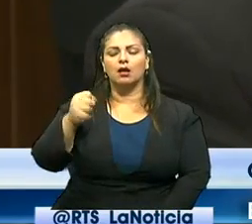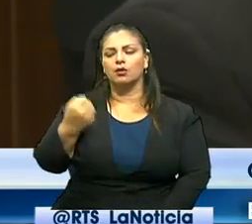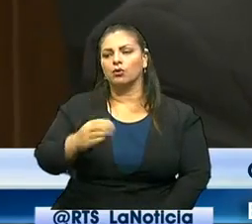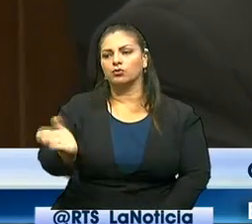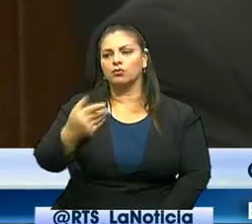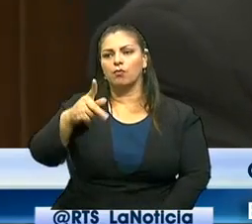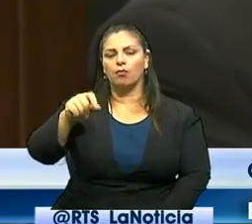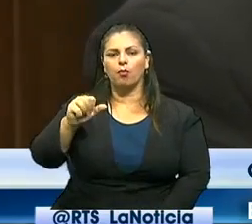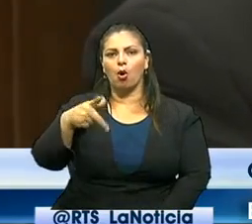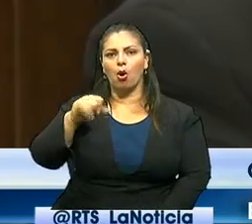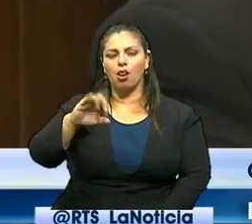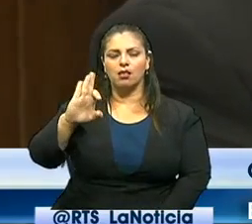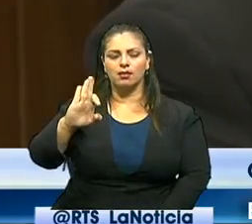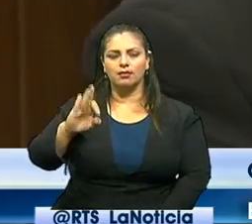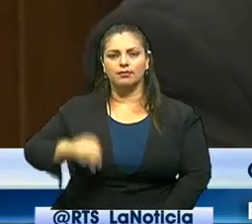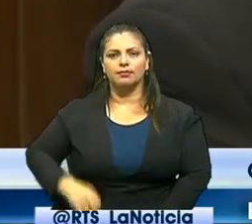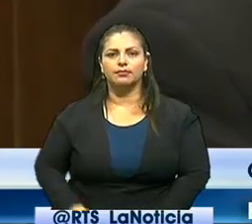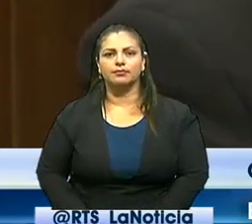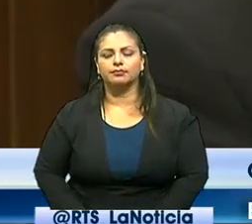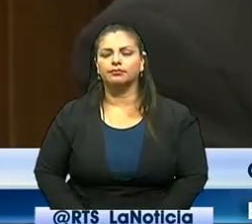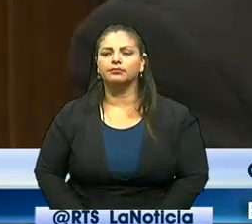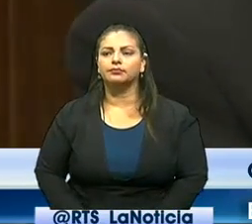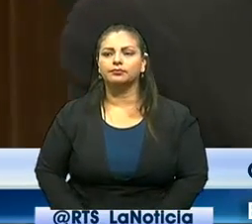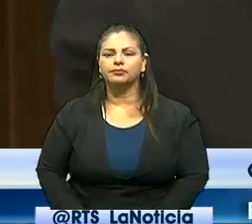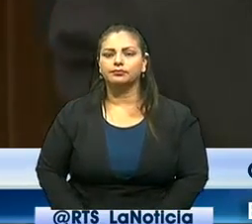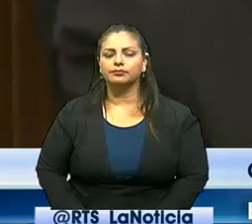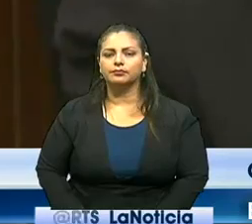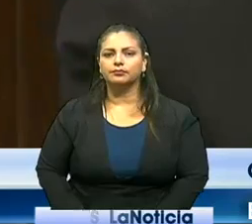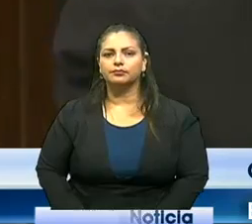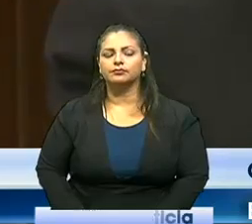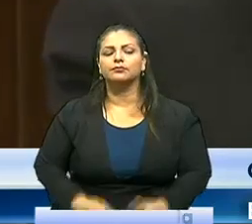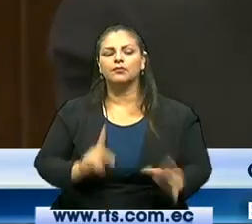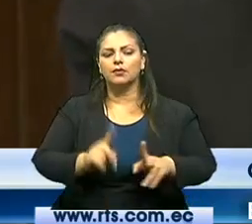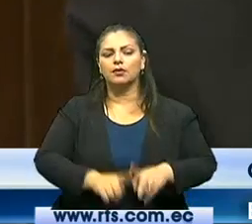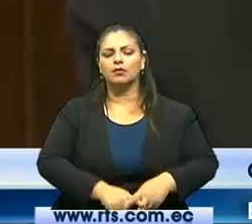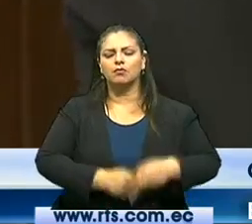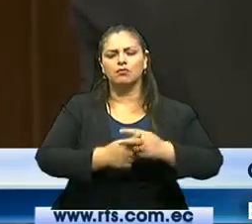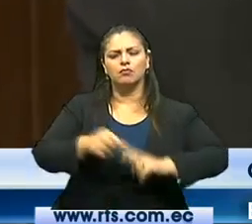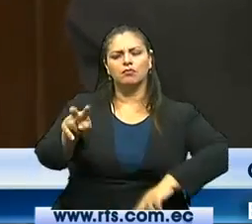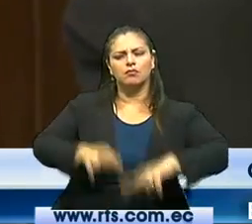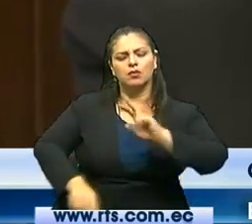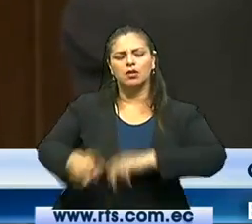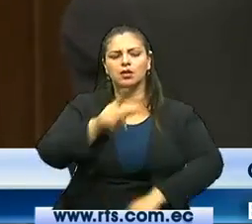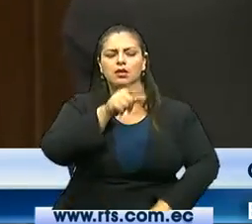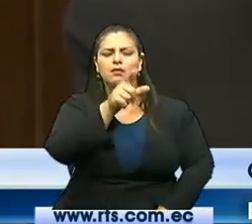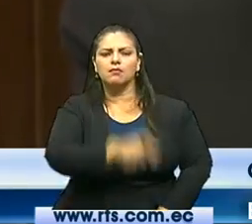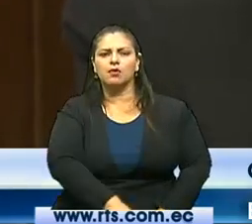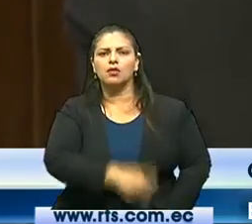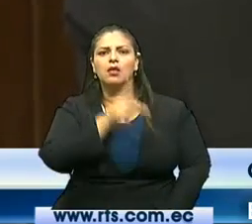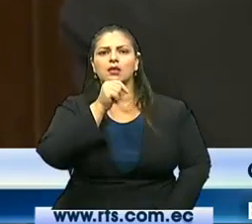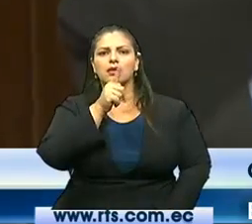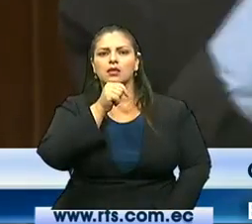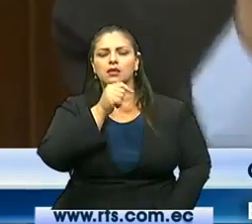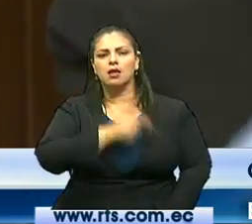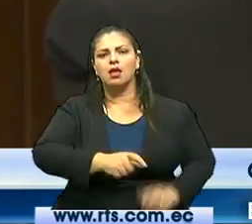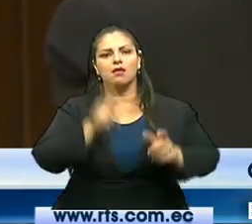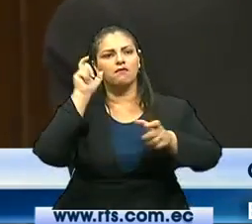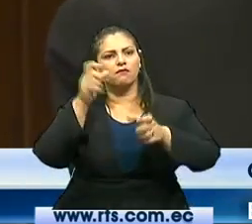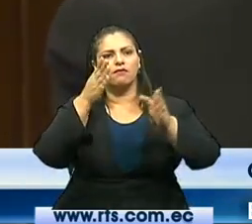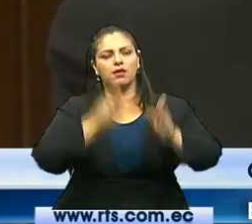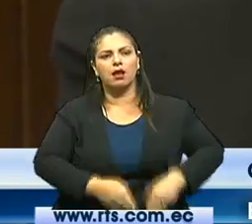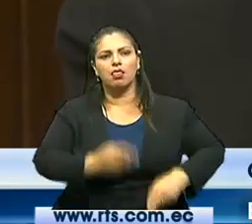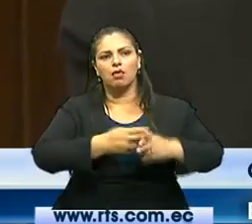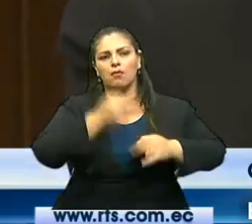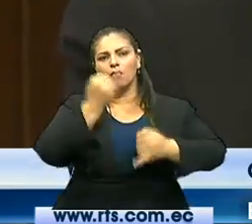fiscal Vaca. Precisamente como resultado, esta es una información que colijo nada